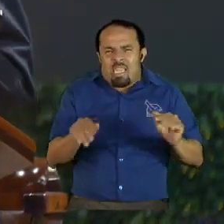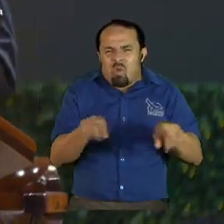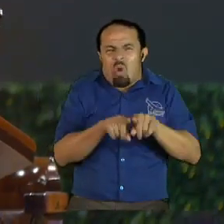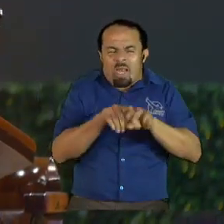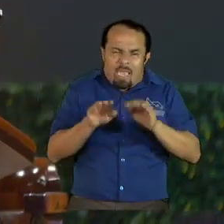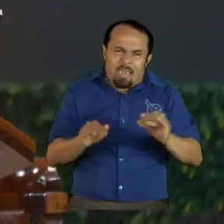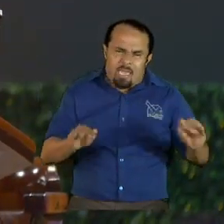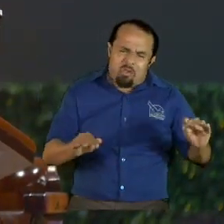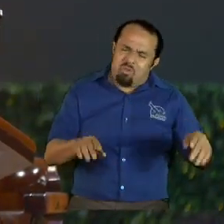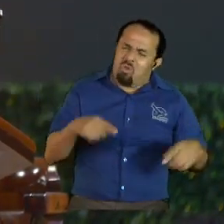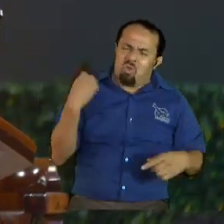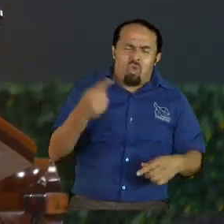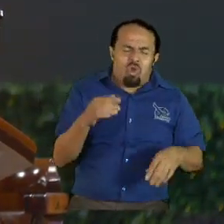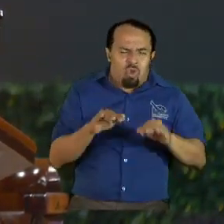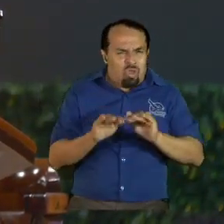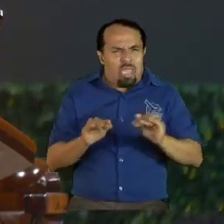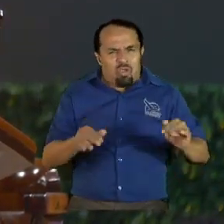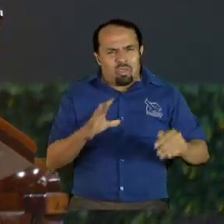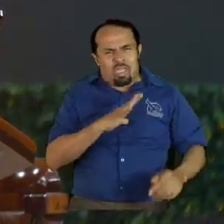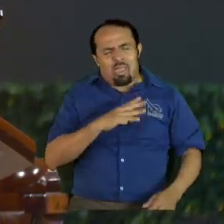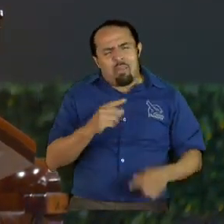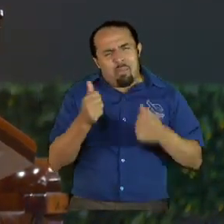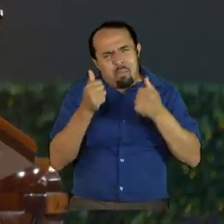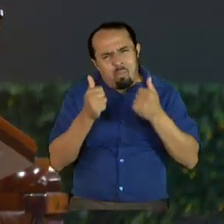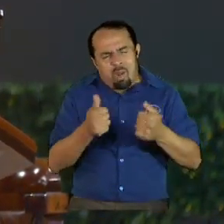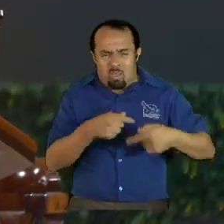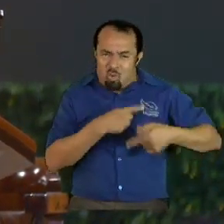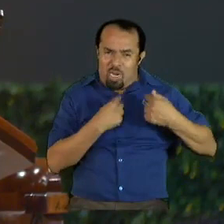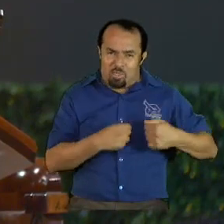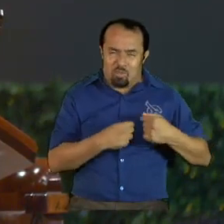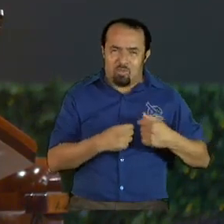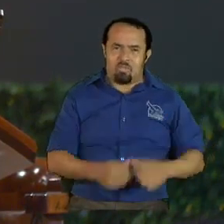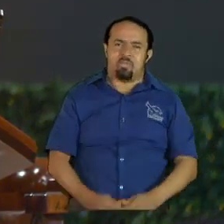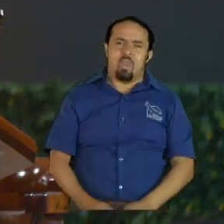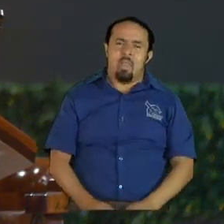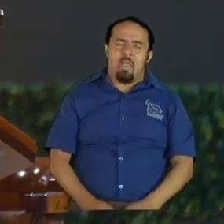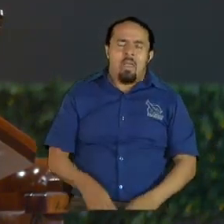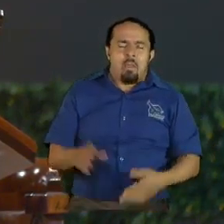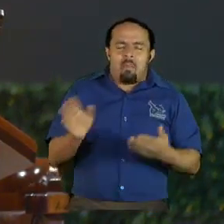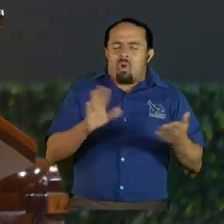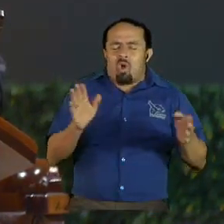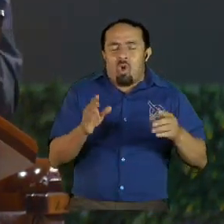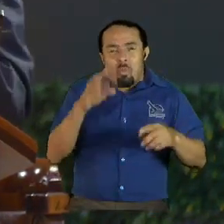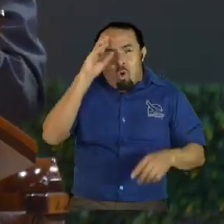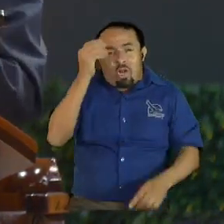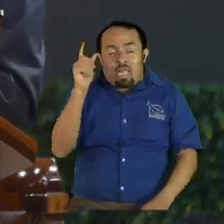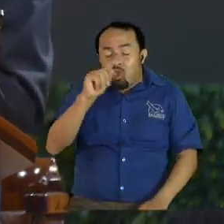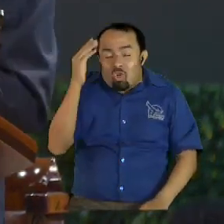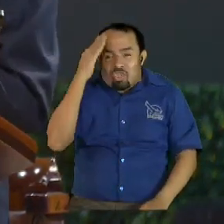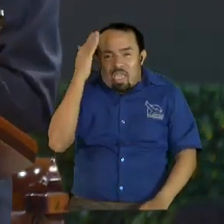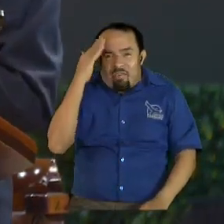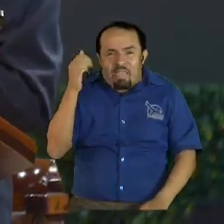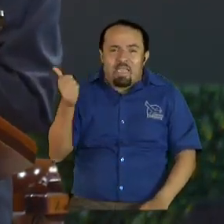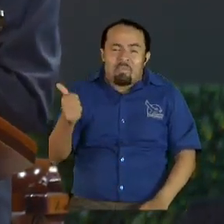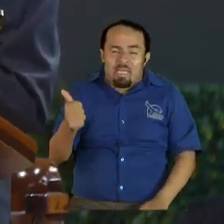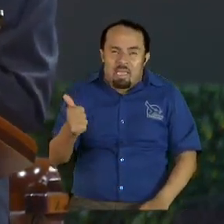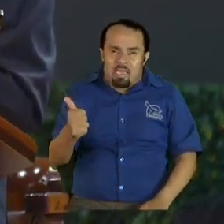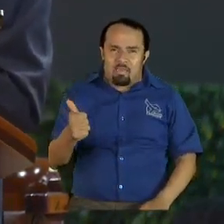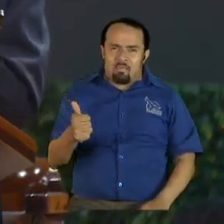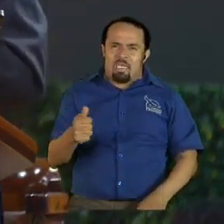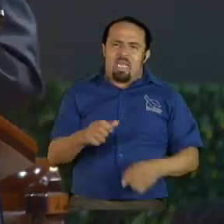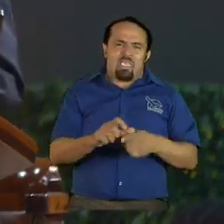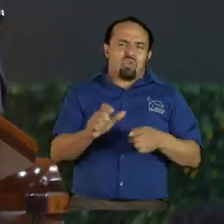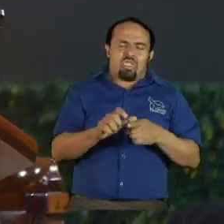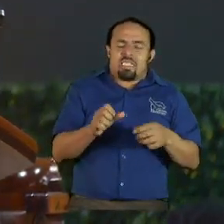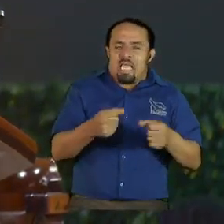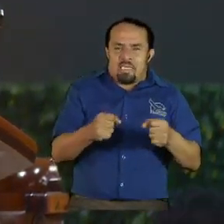Y esa ignorancia, la Biblia dice que Dios pasa por alto el tiempo de la ignorancia. Pero cuando empieza a crecer la conciencia en nosotros